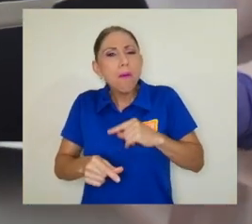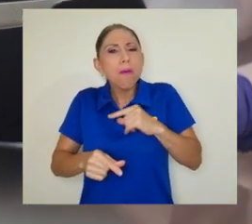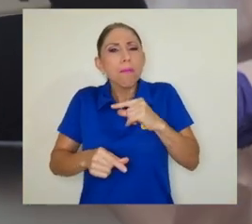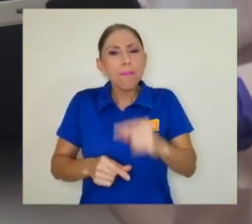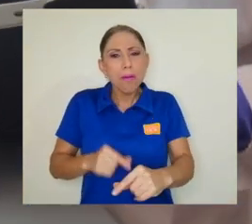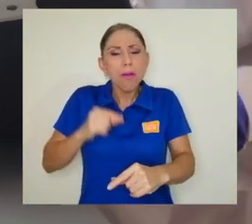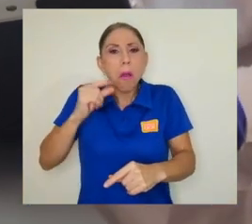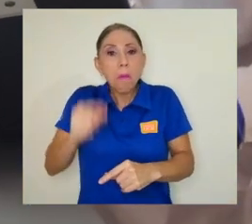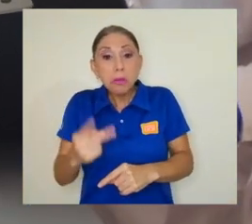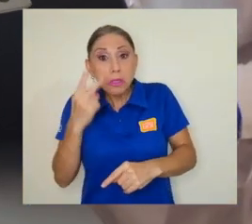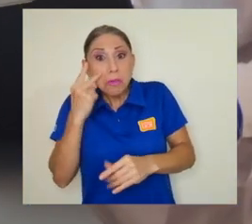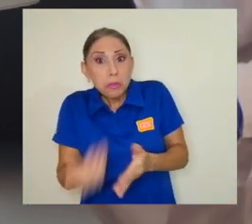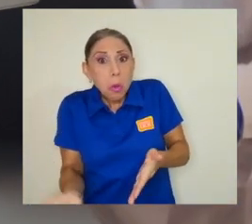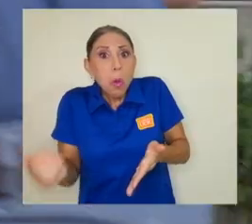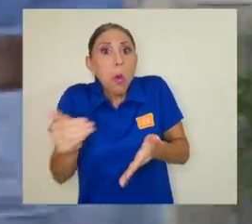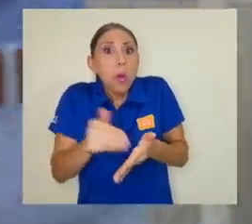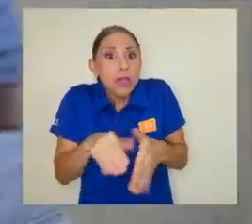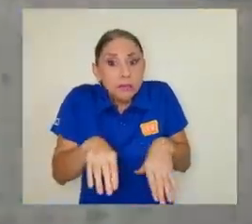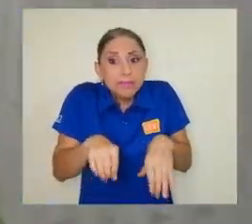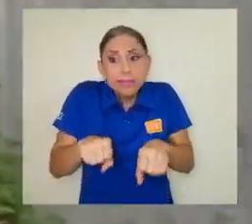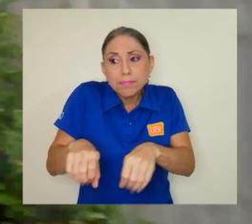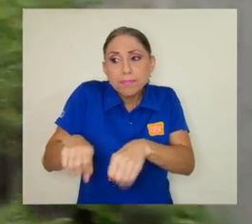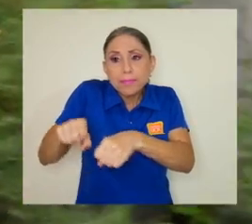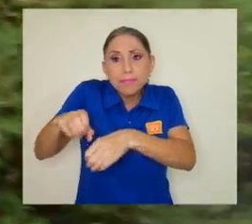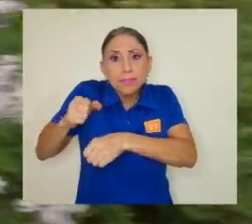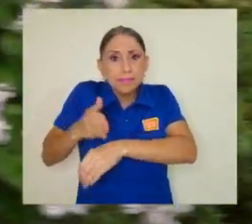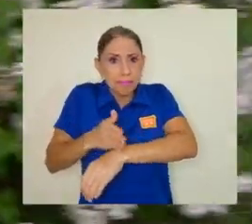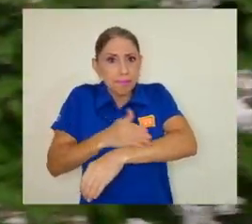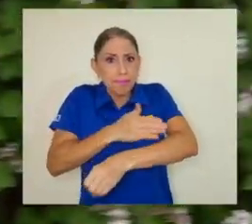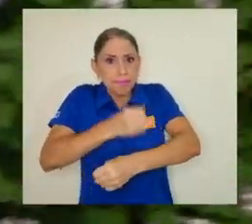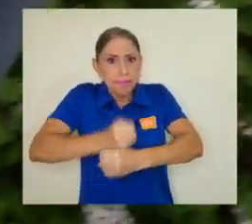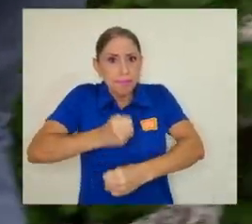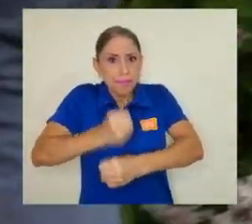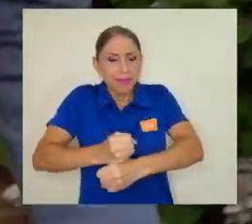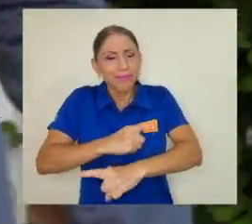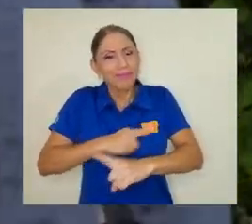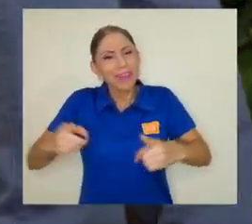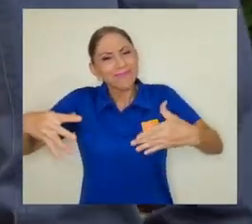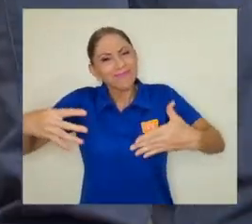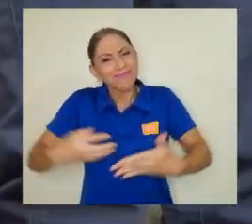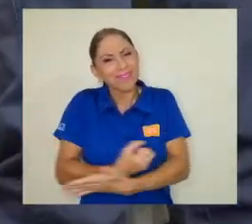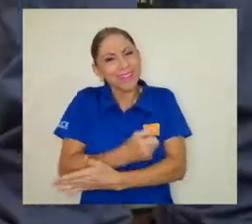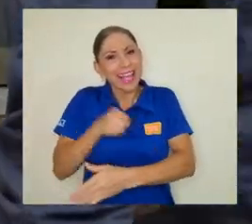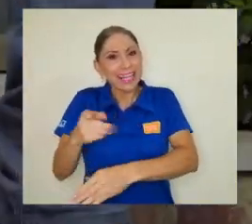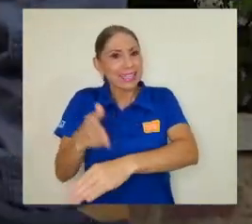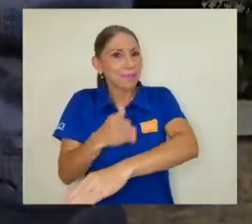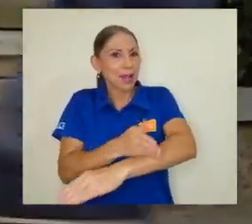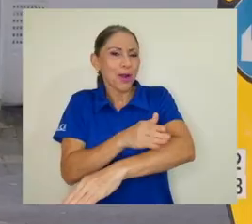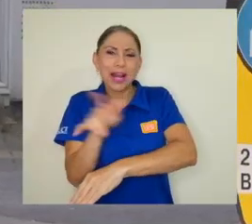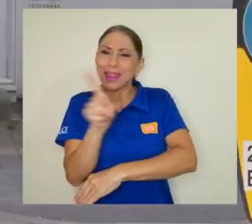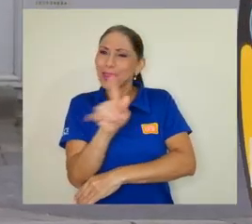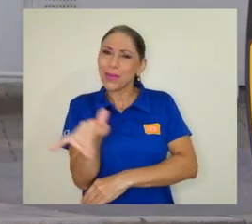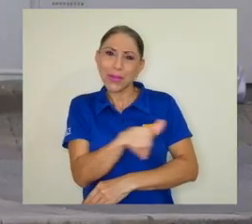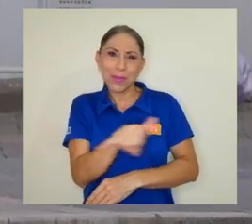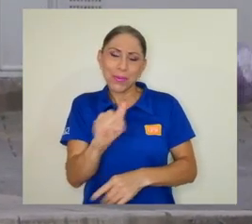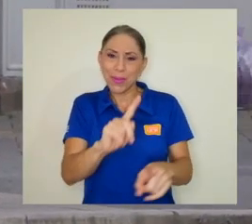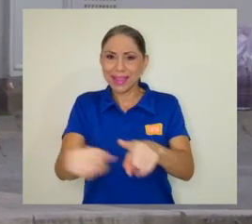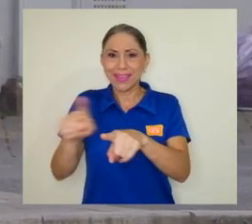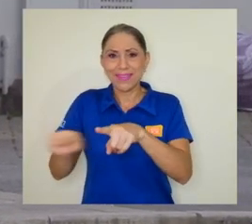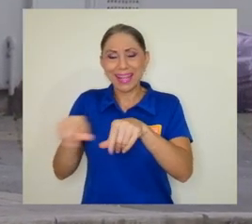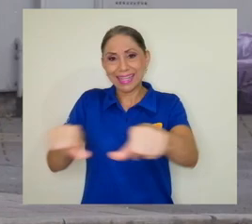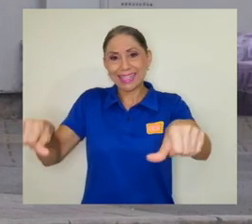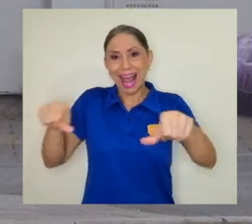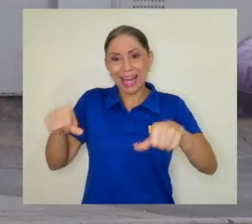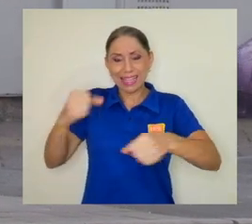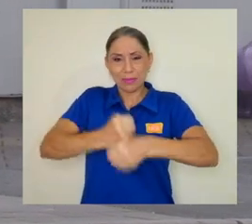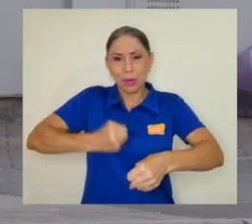paulatina recuperación de empleos, lamentablemente esa mejora no ha sido en el mismo grado para las diferentes